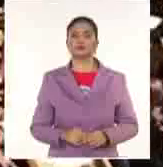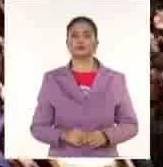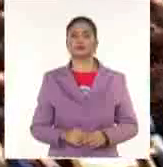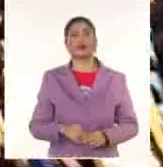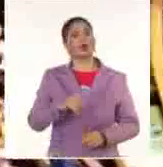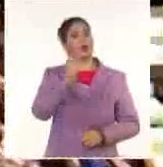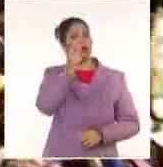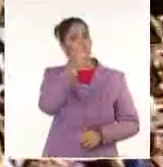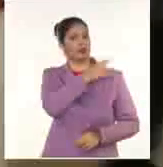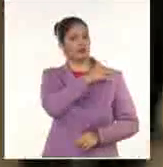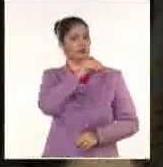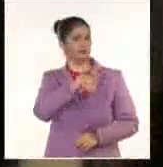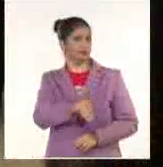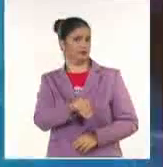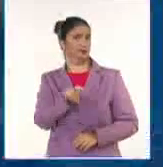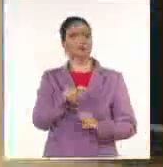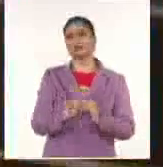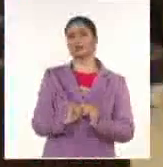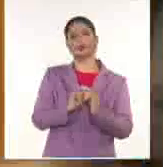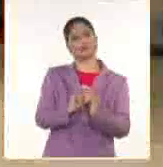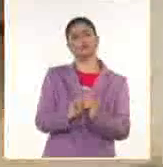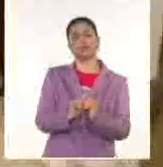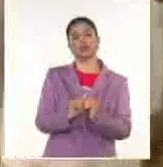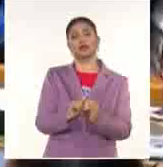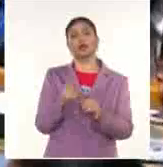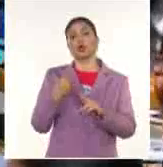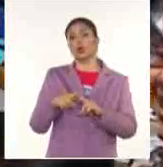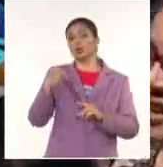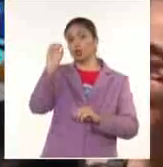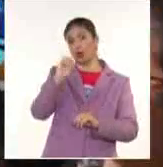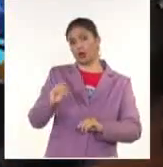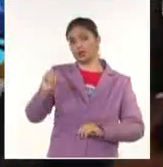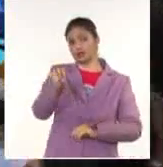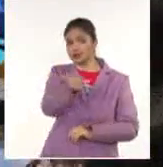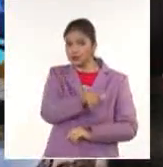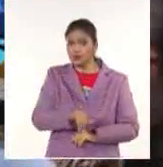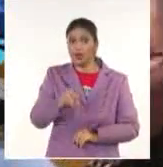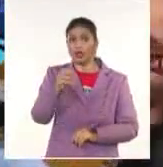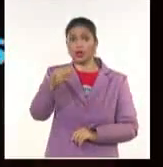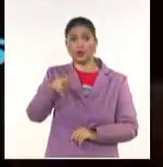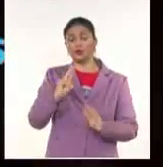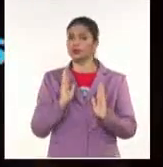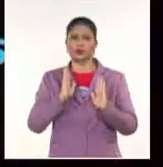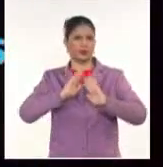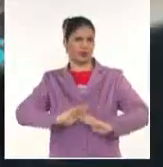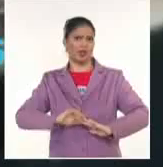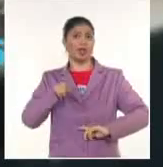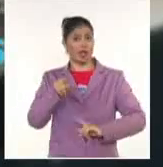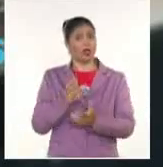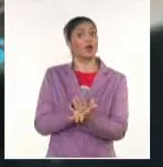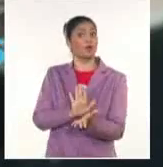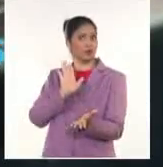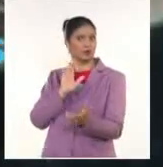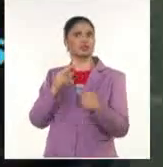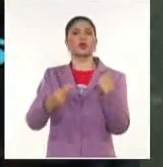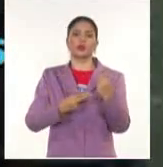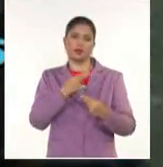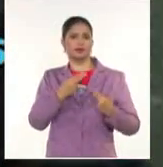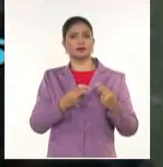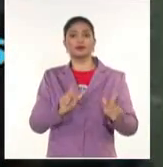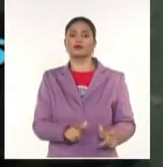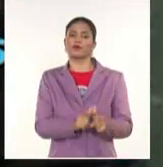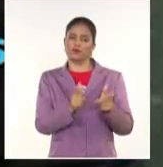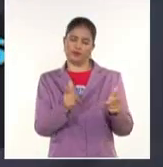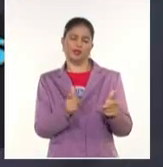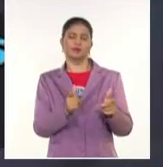Francis aseguró que no hay otra organización como la ONU que tenga la capacidad o el compromiso de hacer lo que hace en